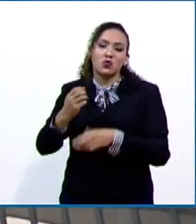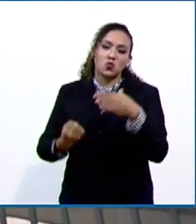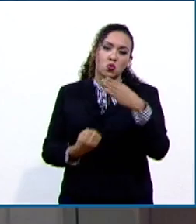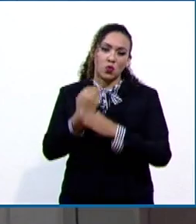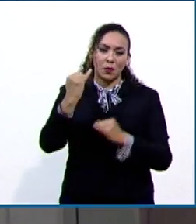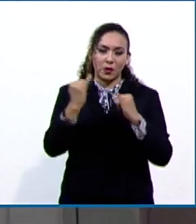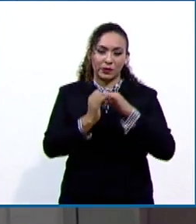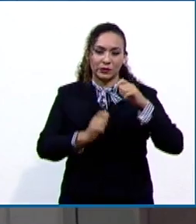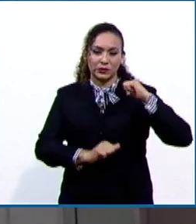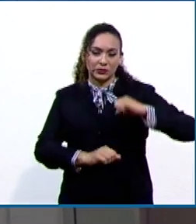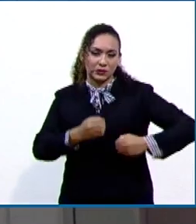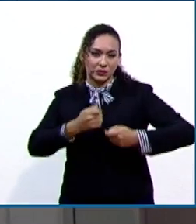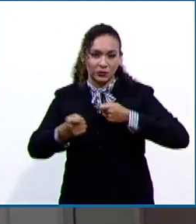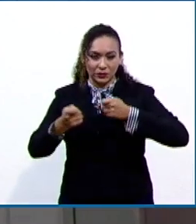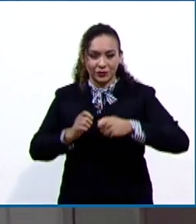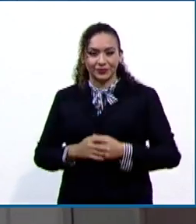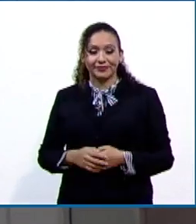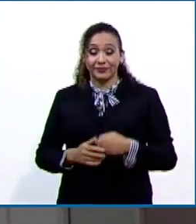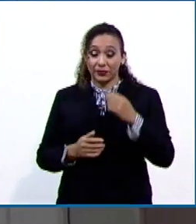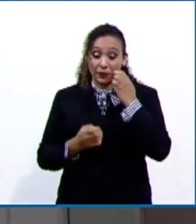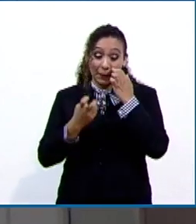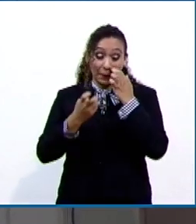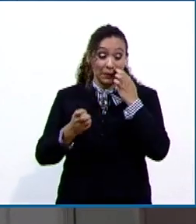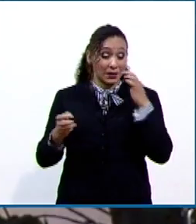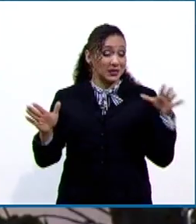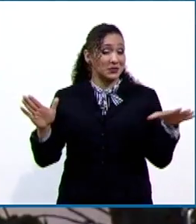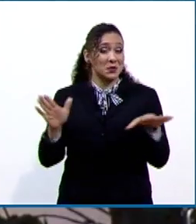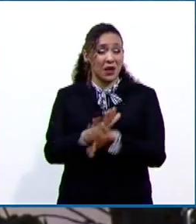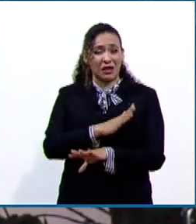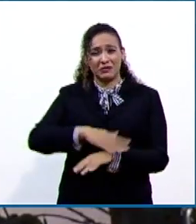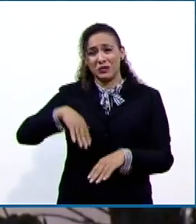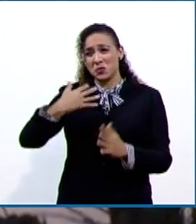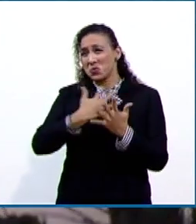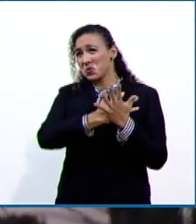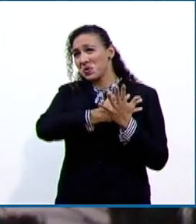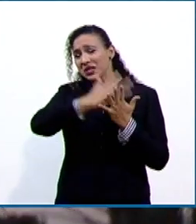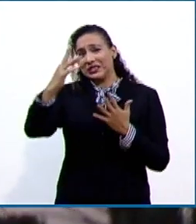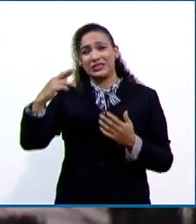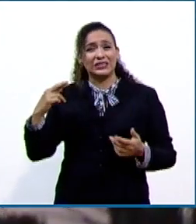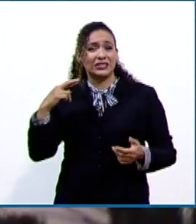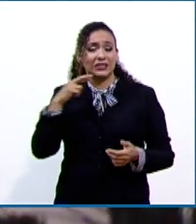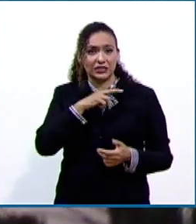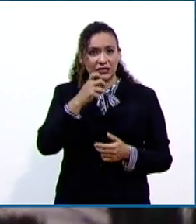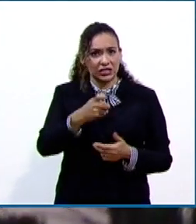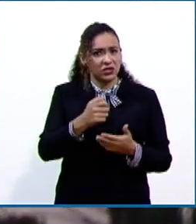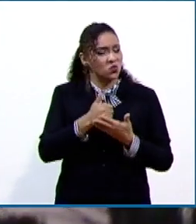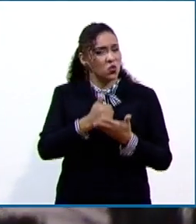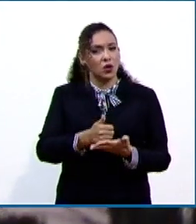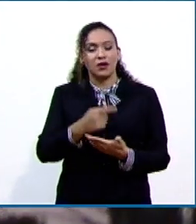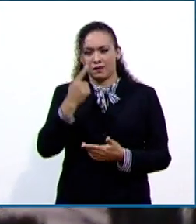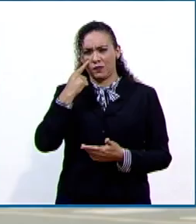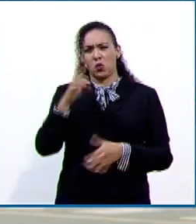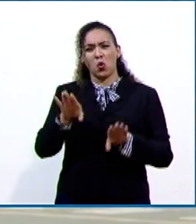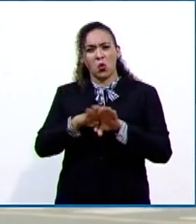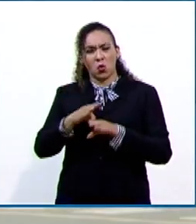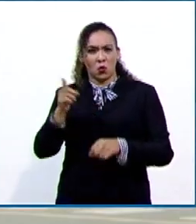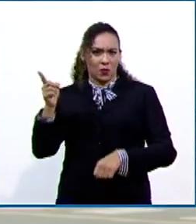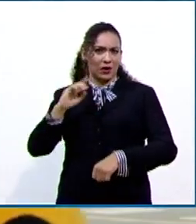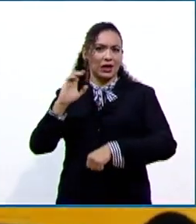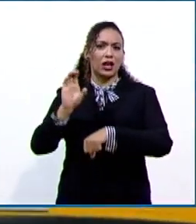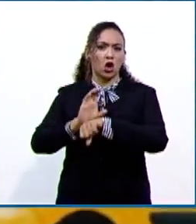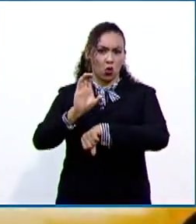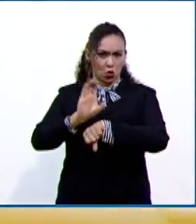disciplina. Precisan que se trata de cambios mucho más radicales y definitivos que varios que la Corte Constitucional de Colombia